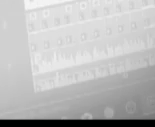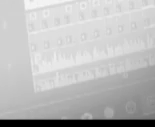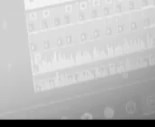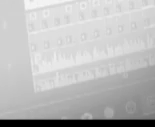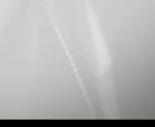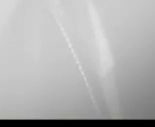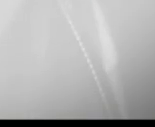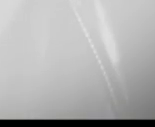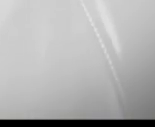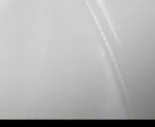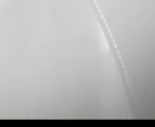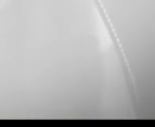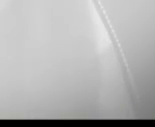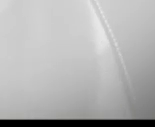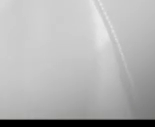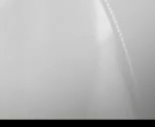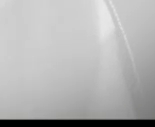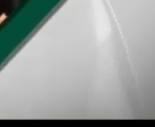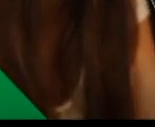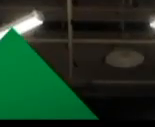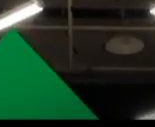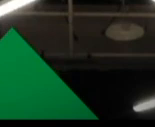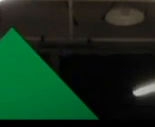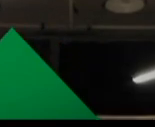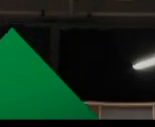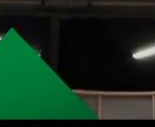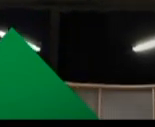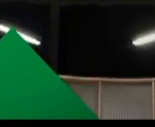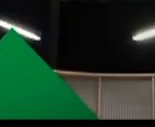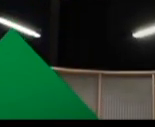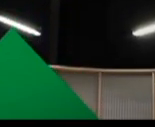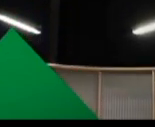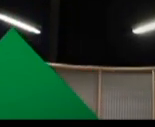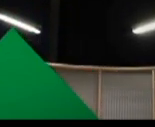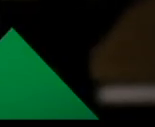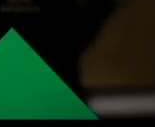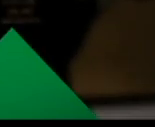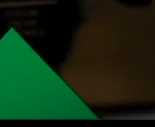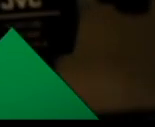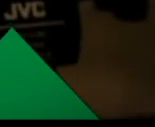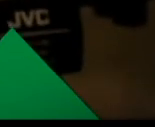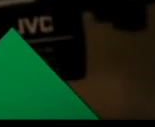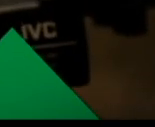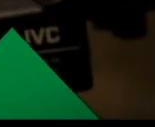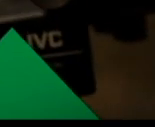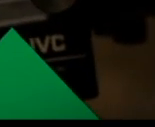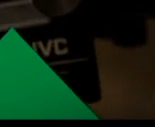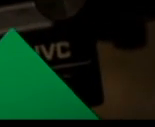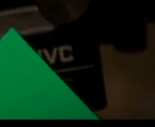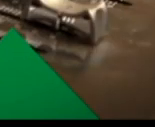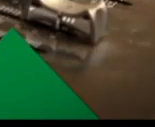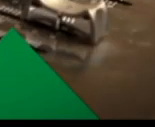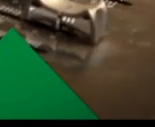a unirse a los diplomados 2019. Regístrate en